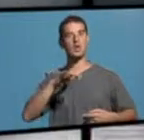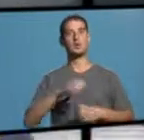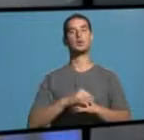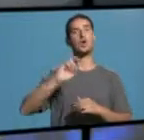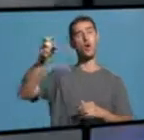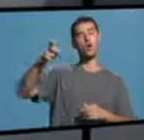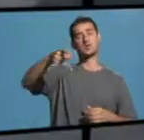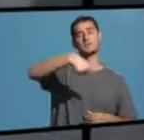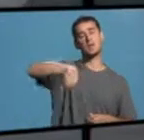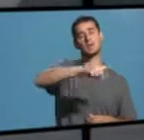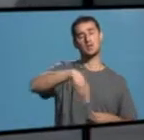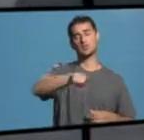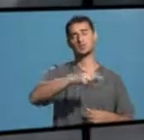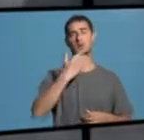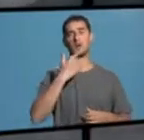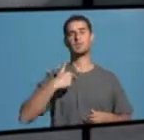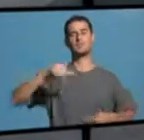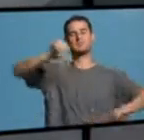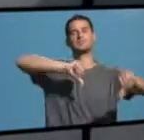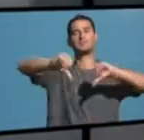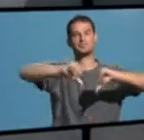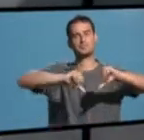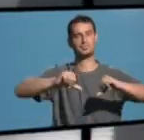otras plantas eso se consigue con adiciones químicas,